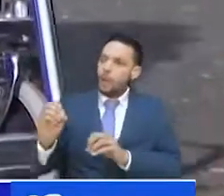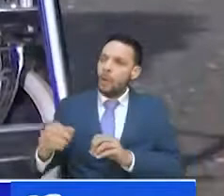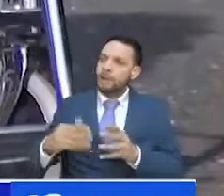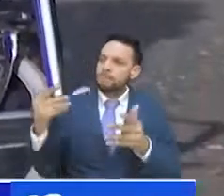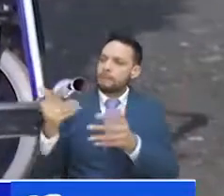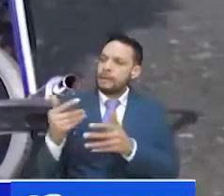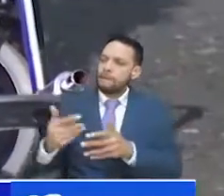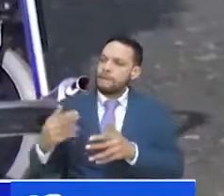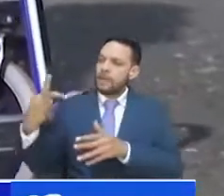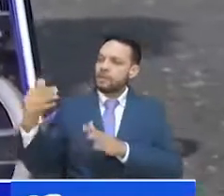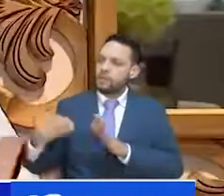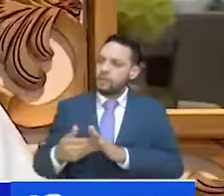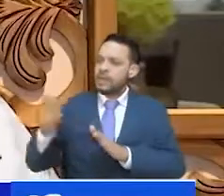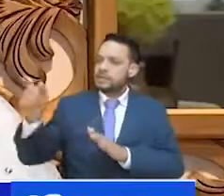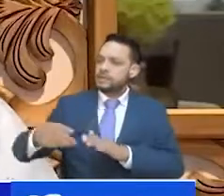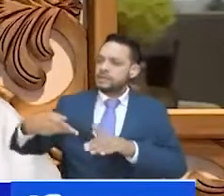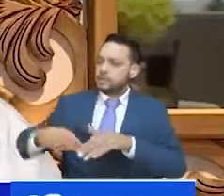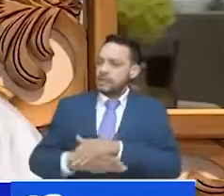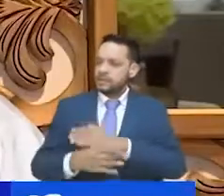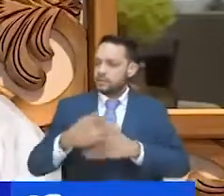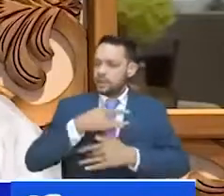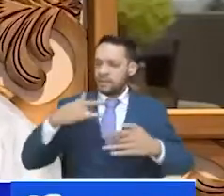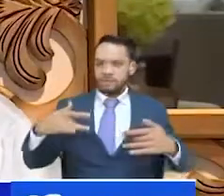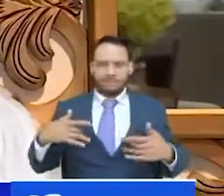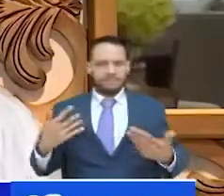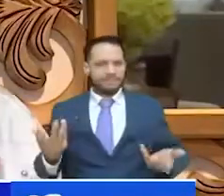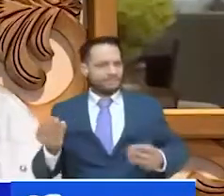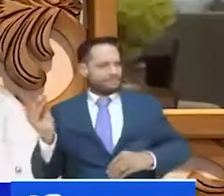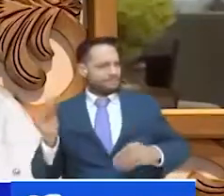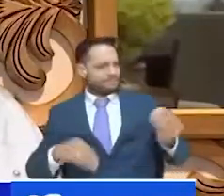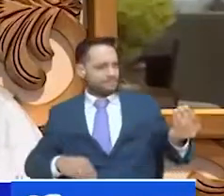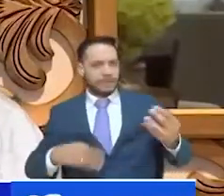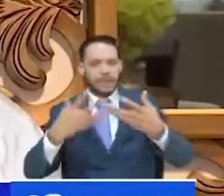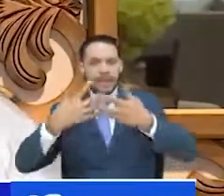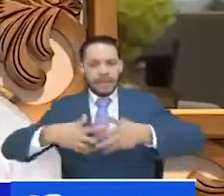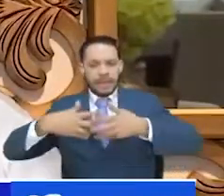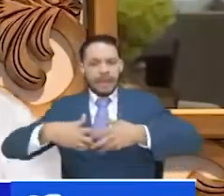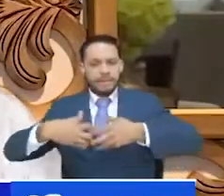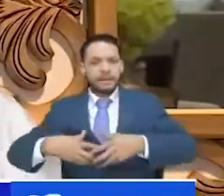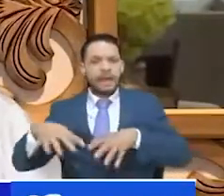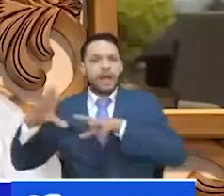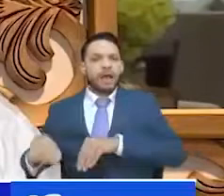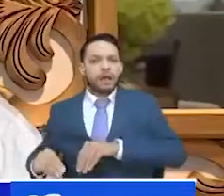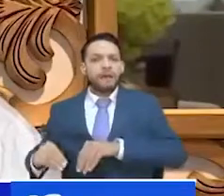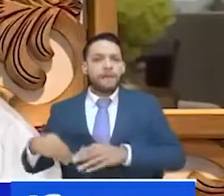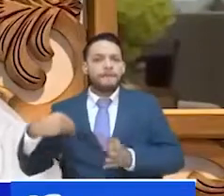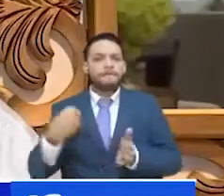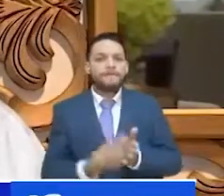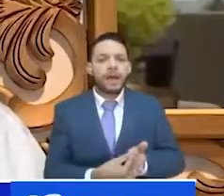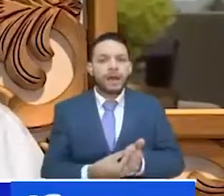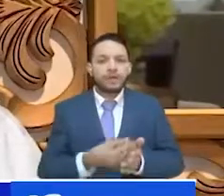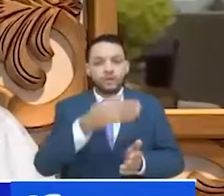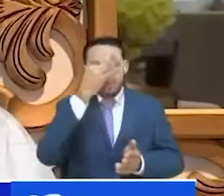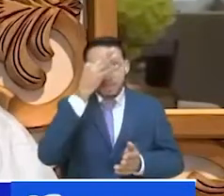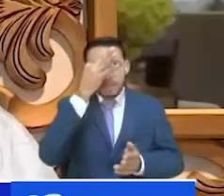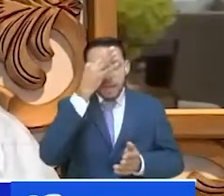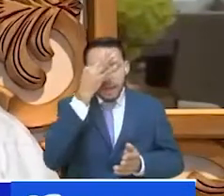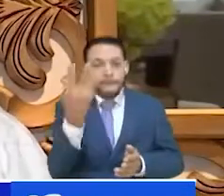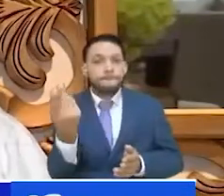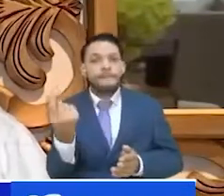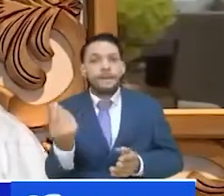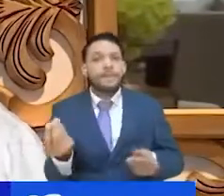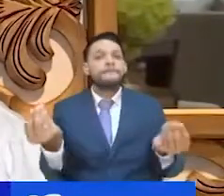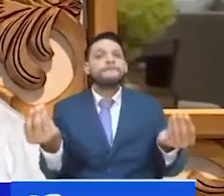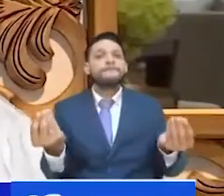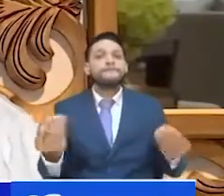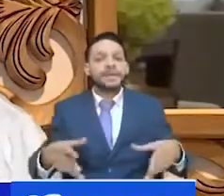acceder a un servicio de salud. Esa liquidación de las EPS, esas prácticas se pierden, no le llegan a nuestros hospitales, de manera que hay que hacer